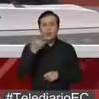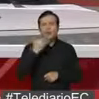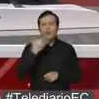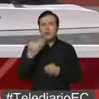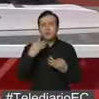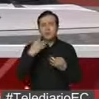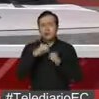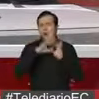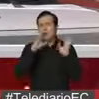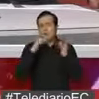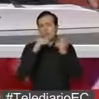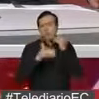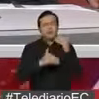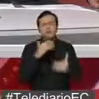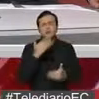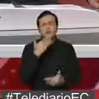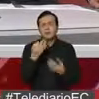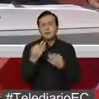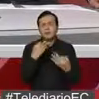que la ciudadanía tenga conocimiento?